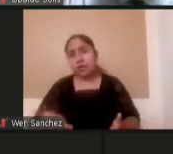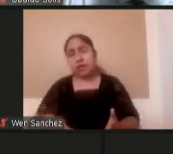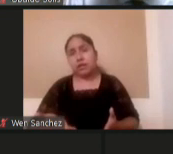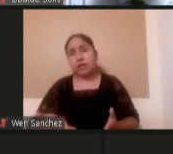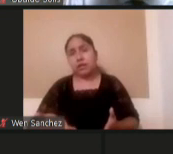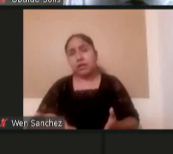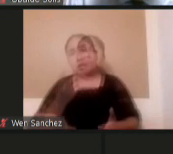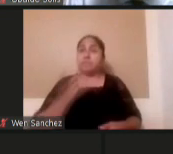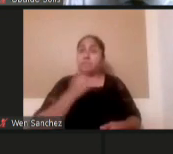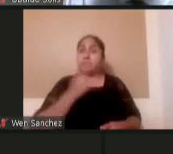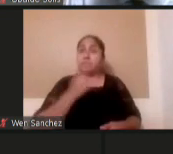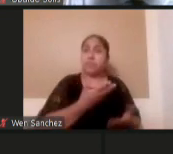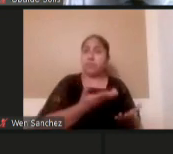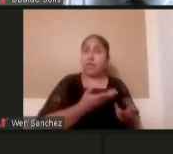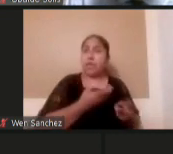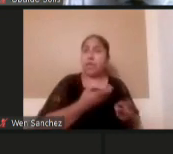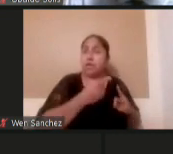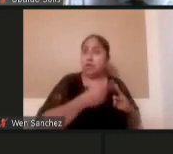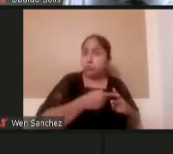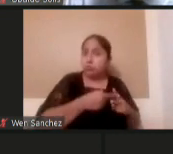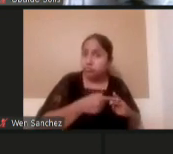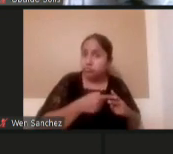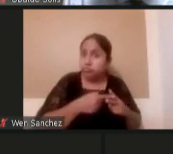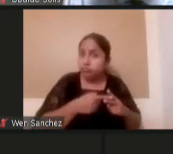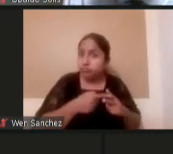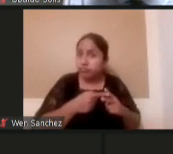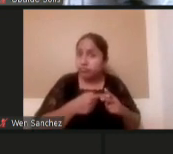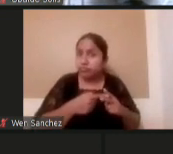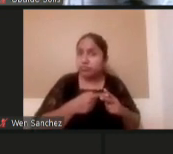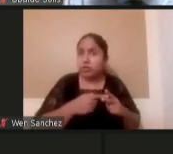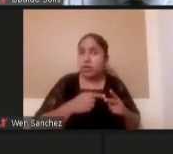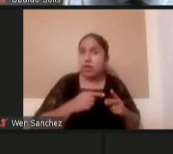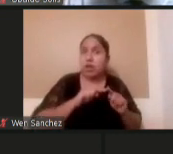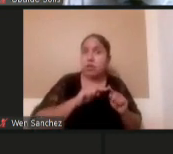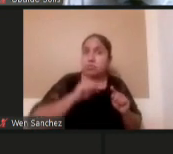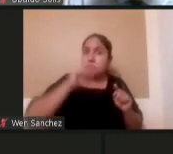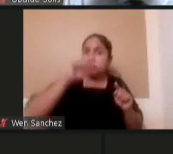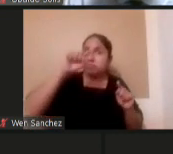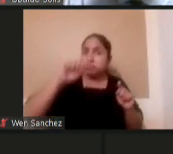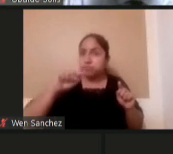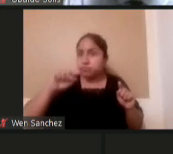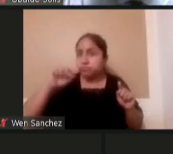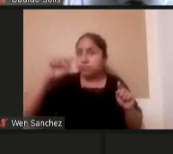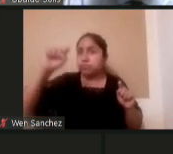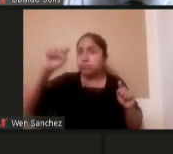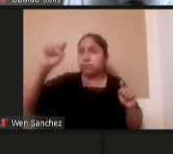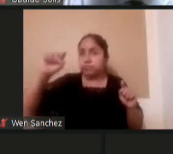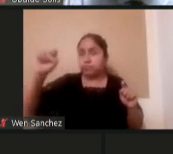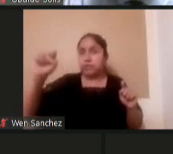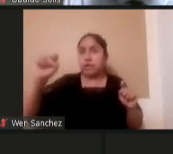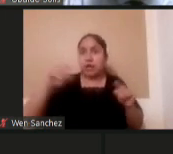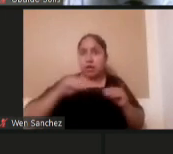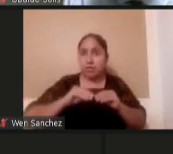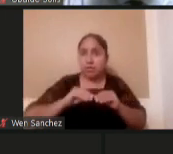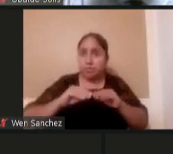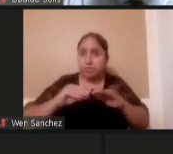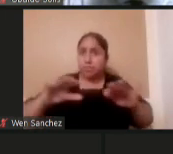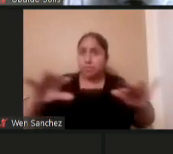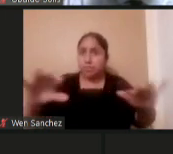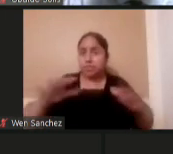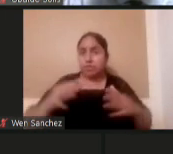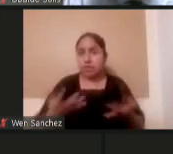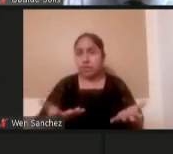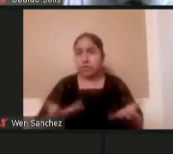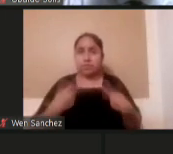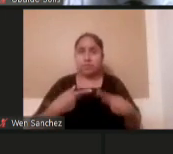arroja datos estadísticos que visibilizan las condiciones de desigualdad y falta de oportunidades que viven las